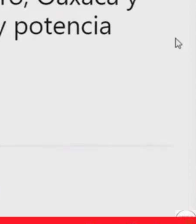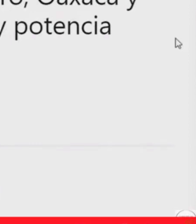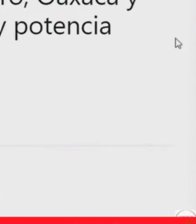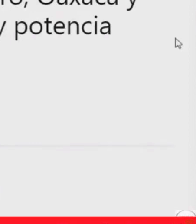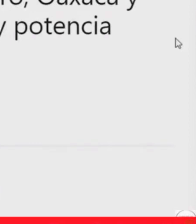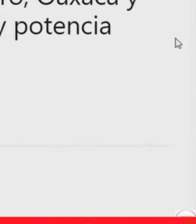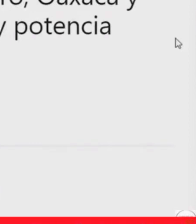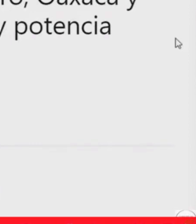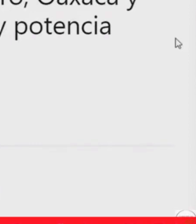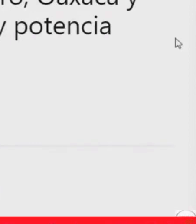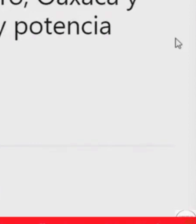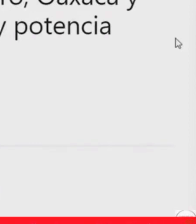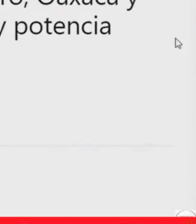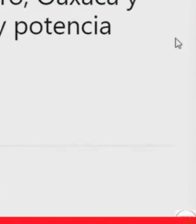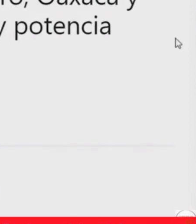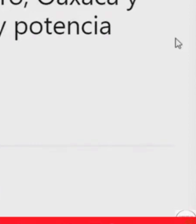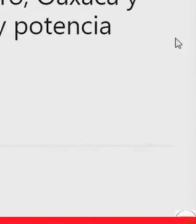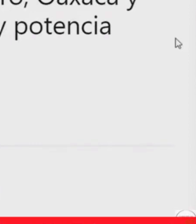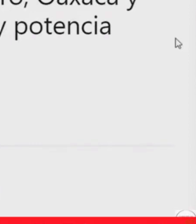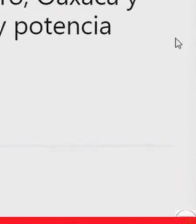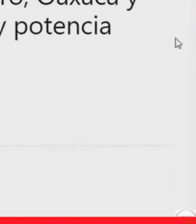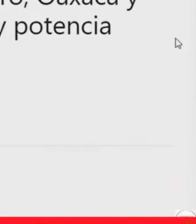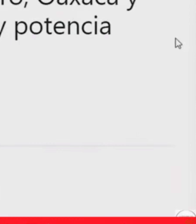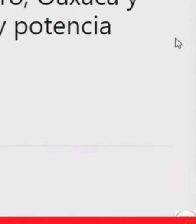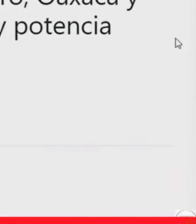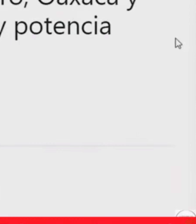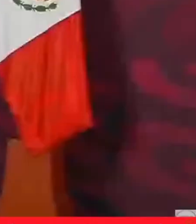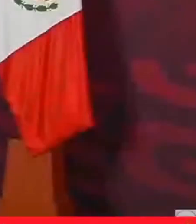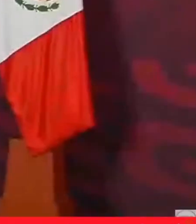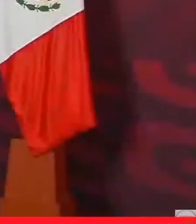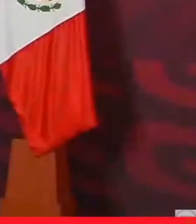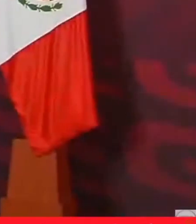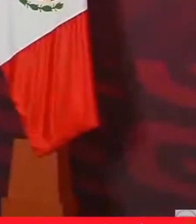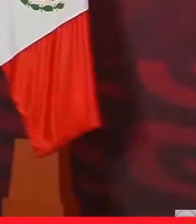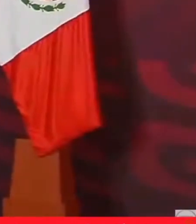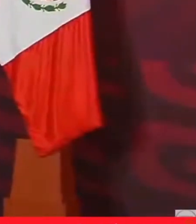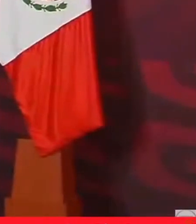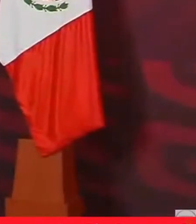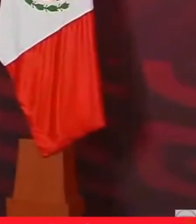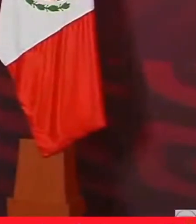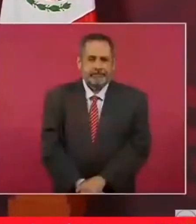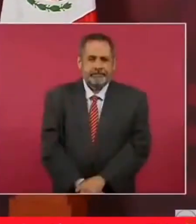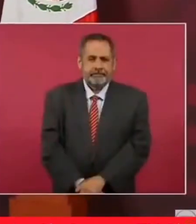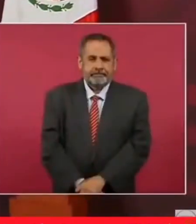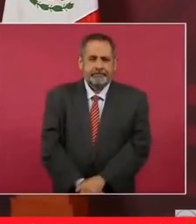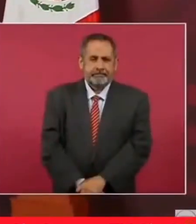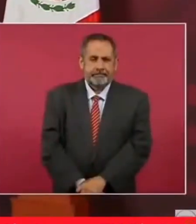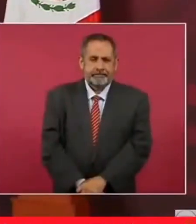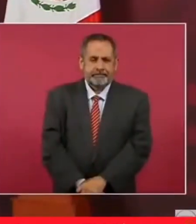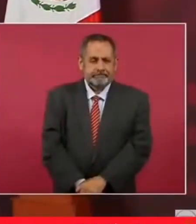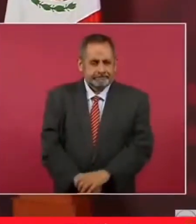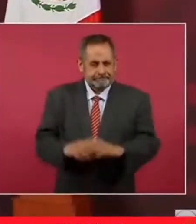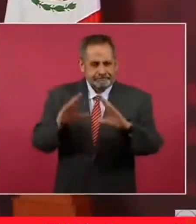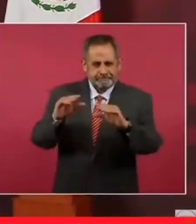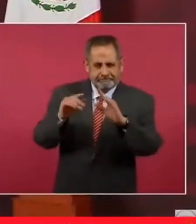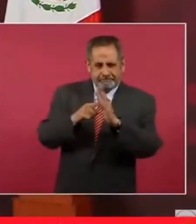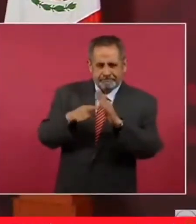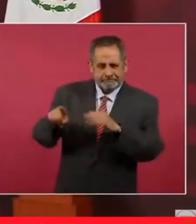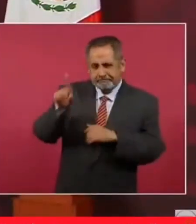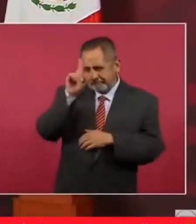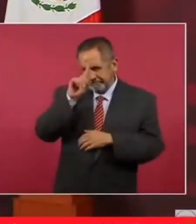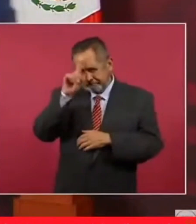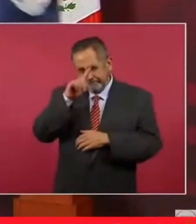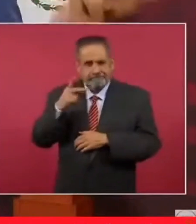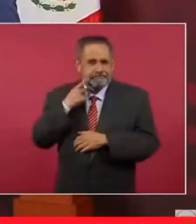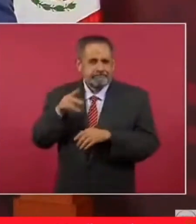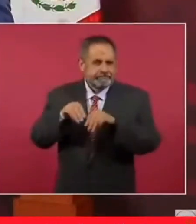Este, los escritorios no se pueden repetir, pero los dirigentes, sí. Es pedagogía política. y